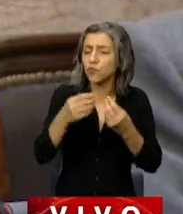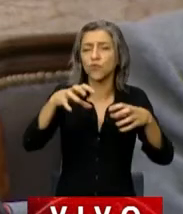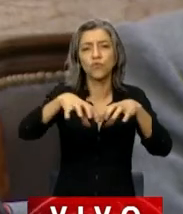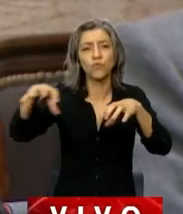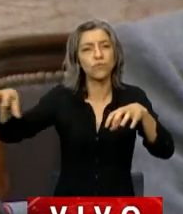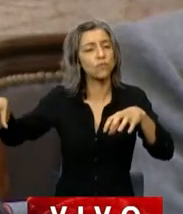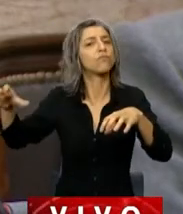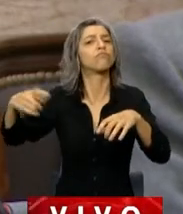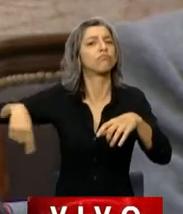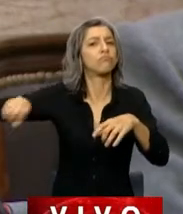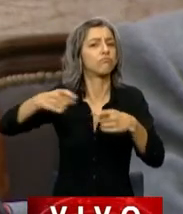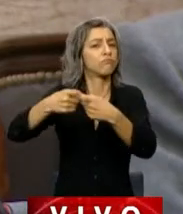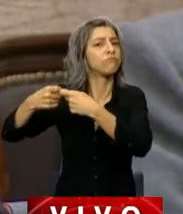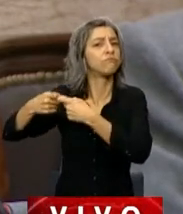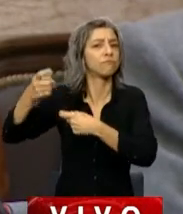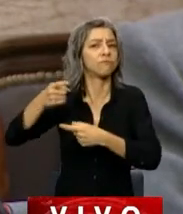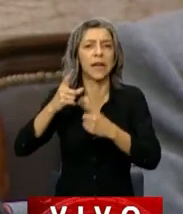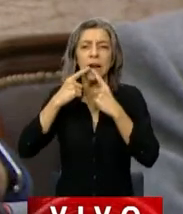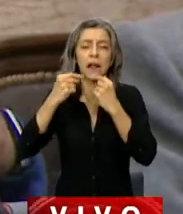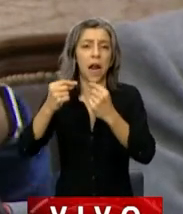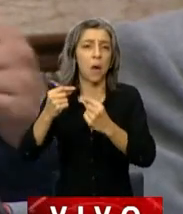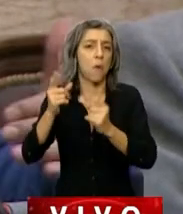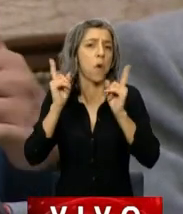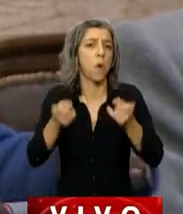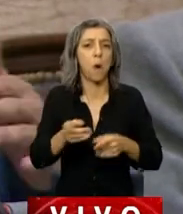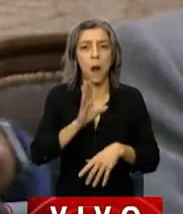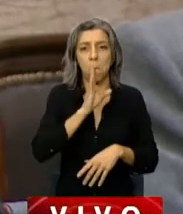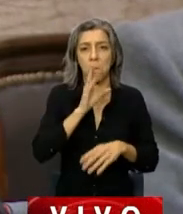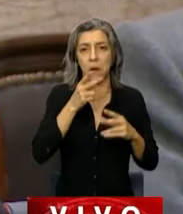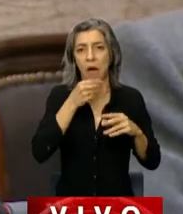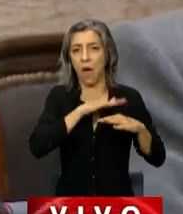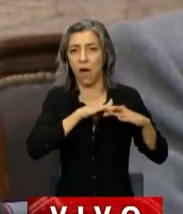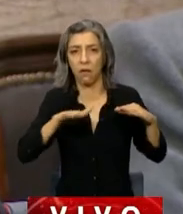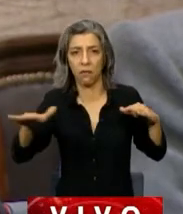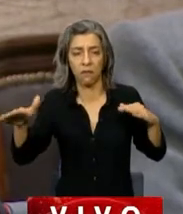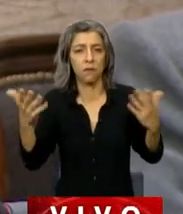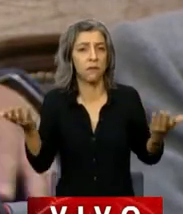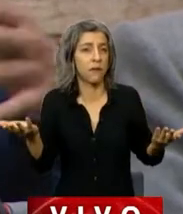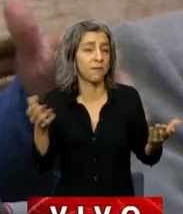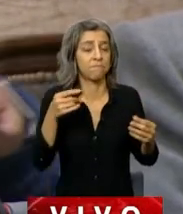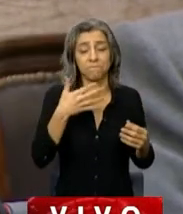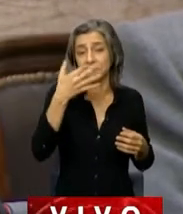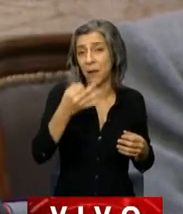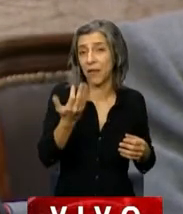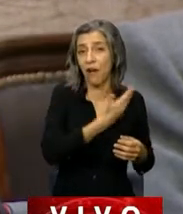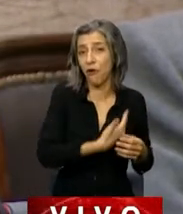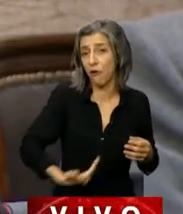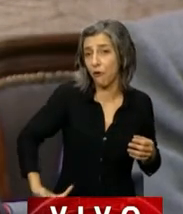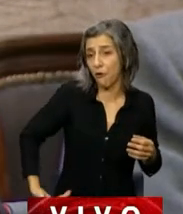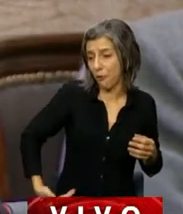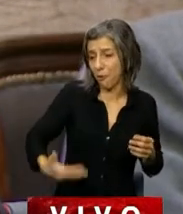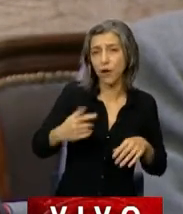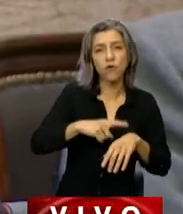reclamaron. Mire, ¿cómo será que existe lobby que el gobierno en un momento trató